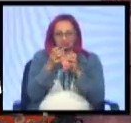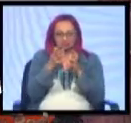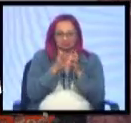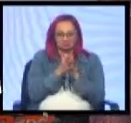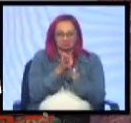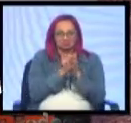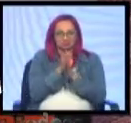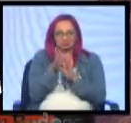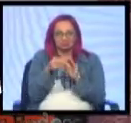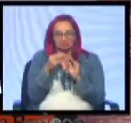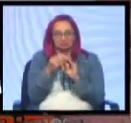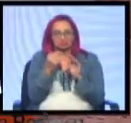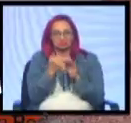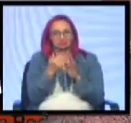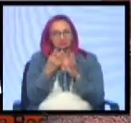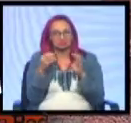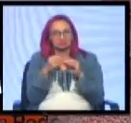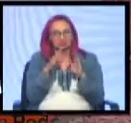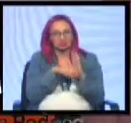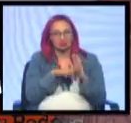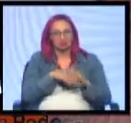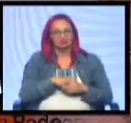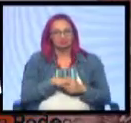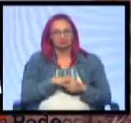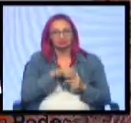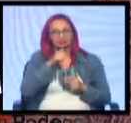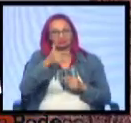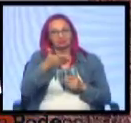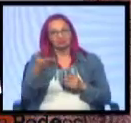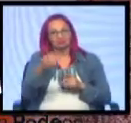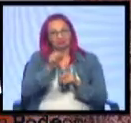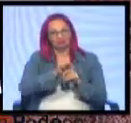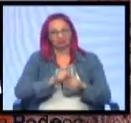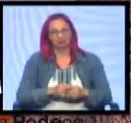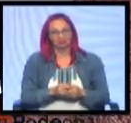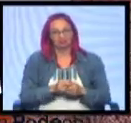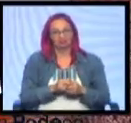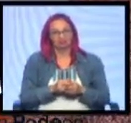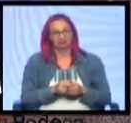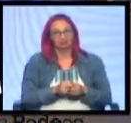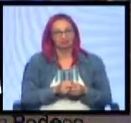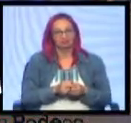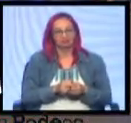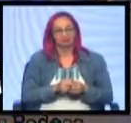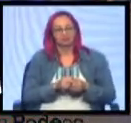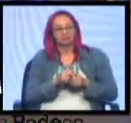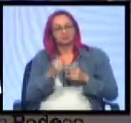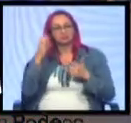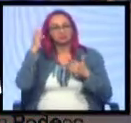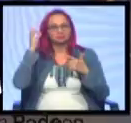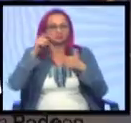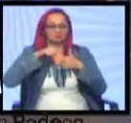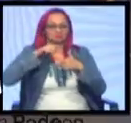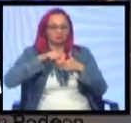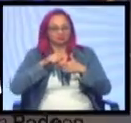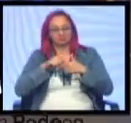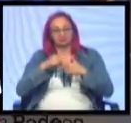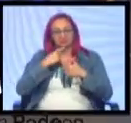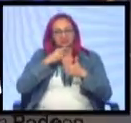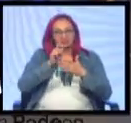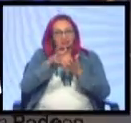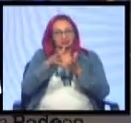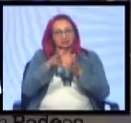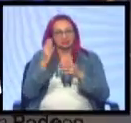quiere que además se lo vendamos más barato. Que eso es otro asunto, ¿verdad? Doña María Gerardina Solano escribe y dice: